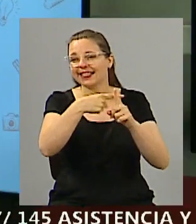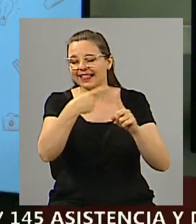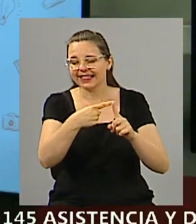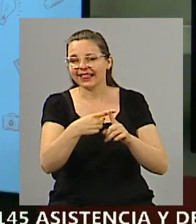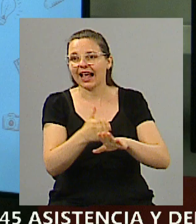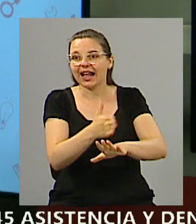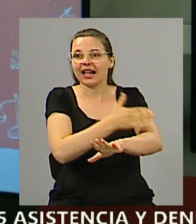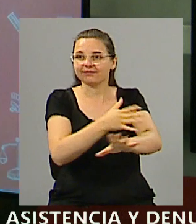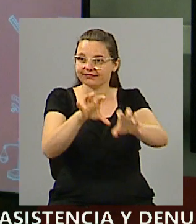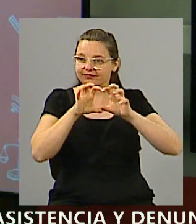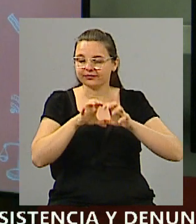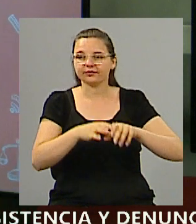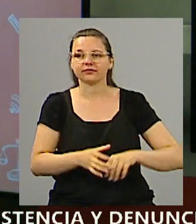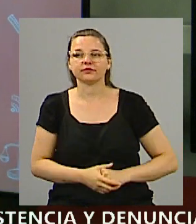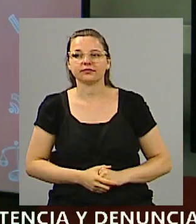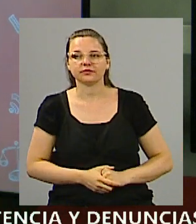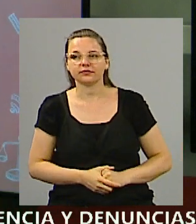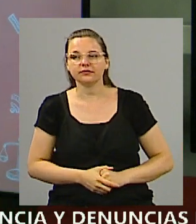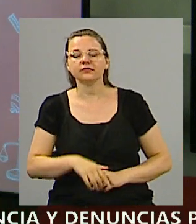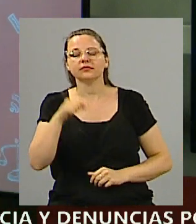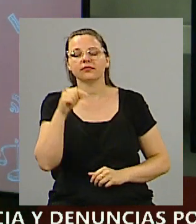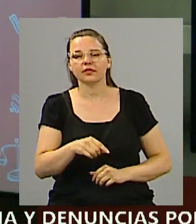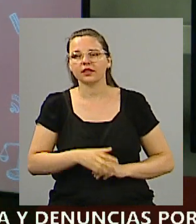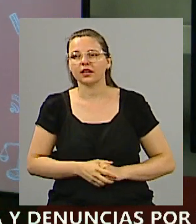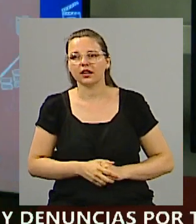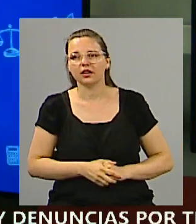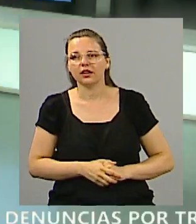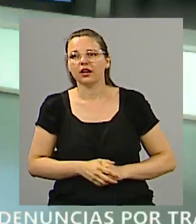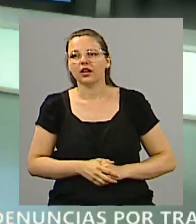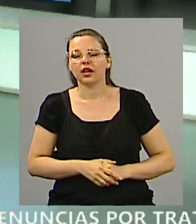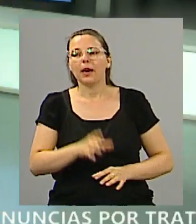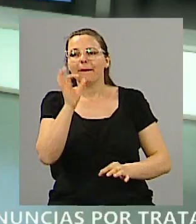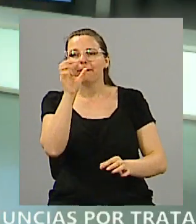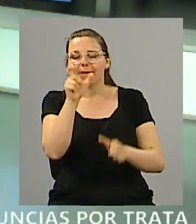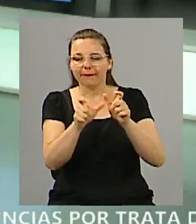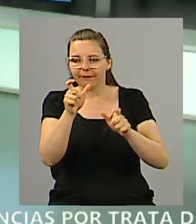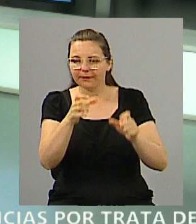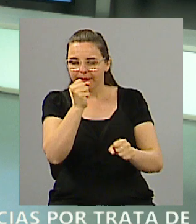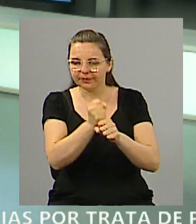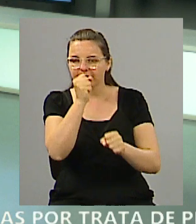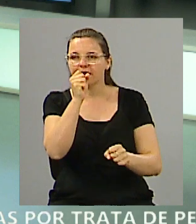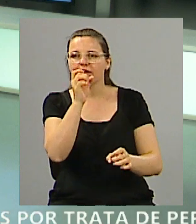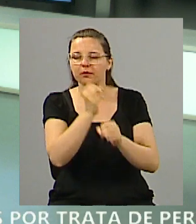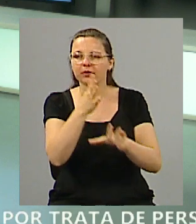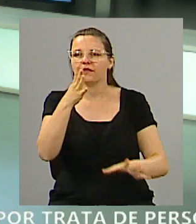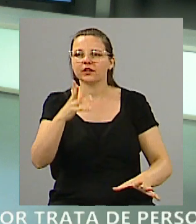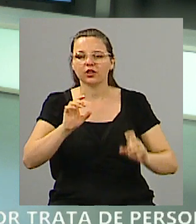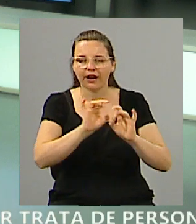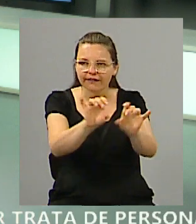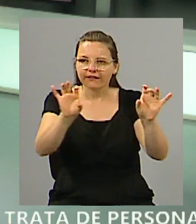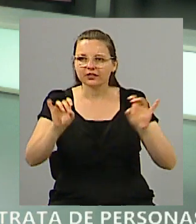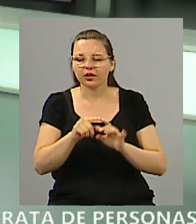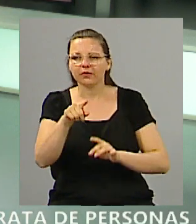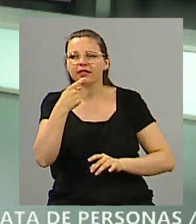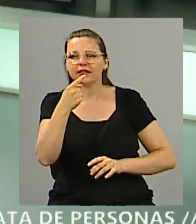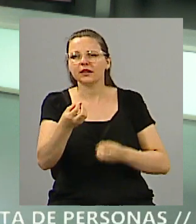con un infectólogo esta mañana y nos decía que se está dando mucho esto del diagnóstico tardío porque hay mucha gente que entiende